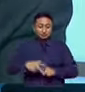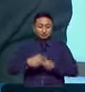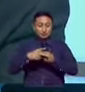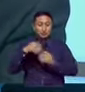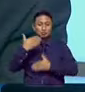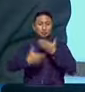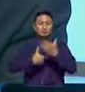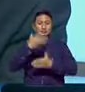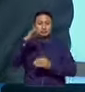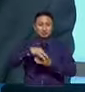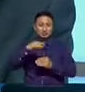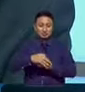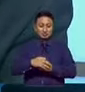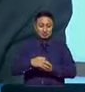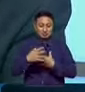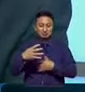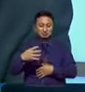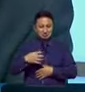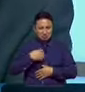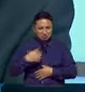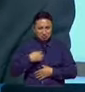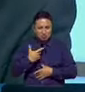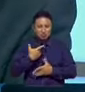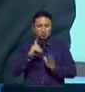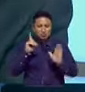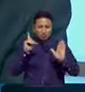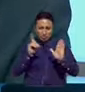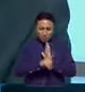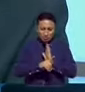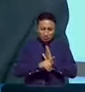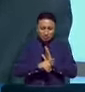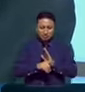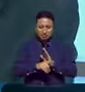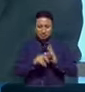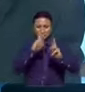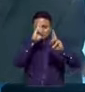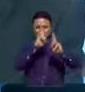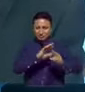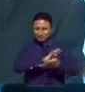proceso electoral con reclamos, con denuncias, con deslegitimación,